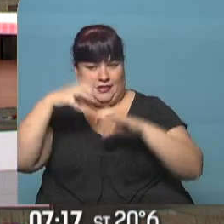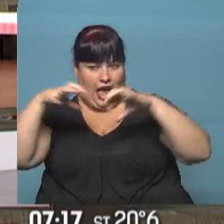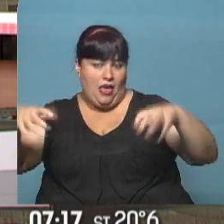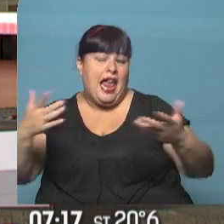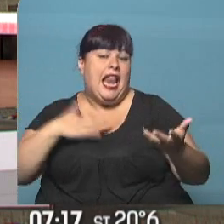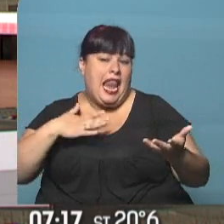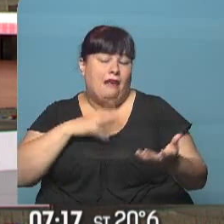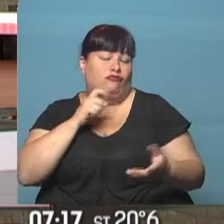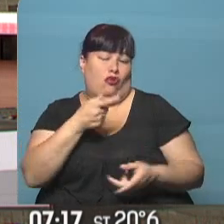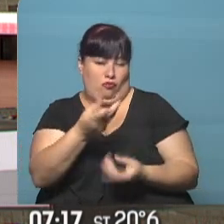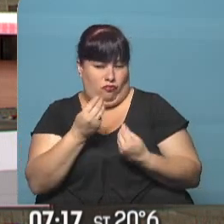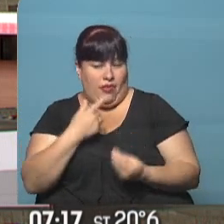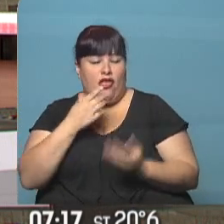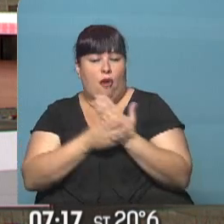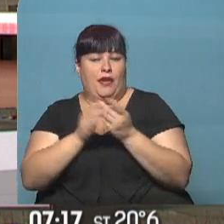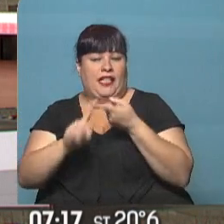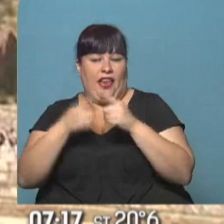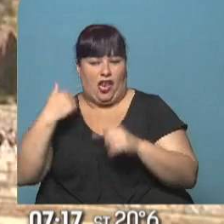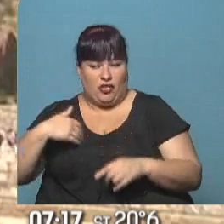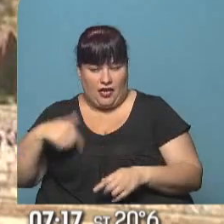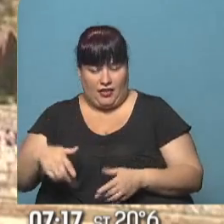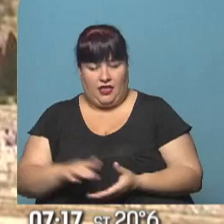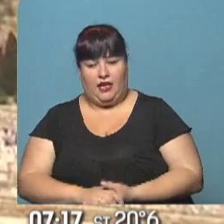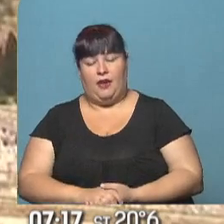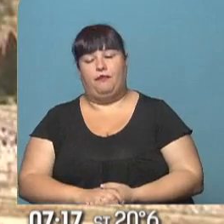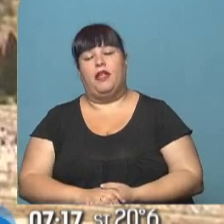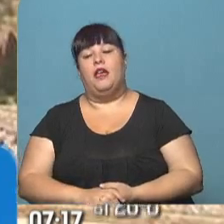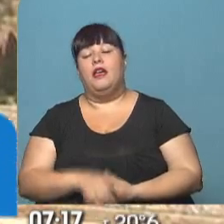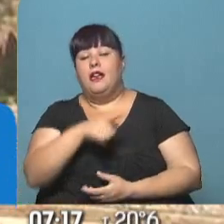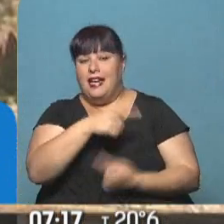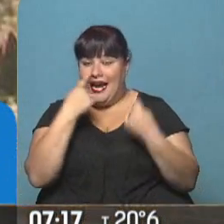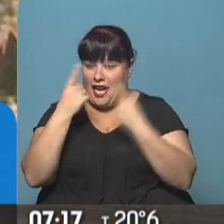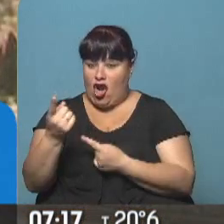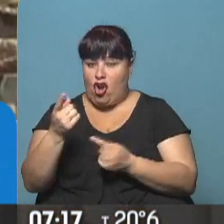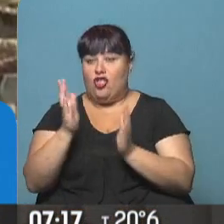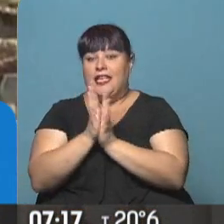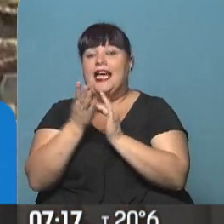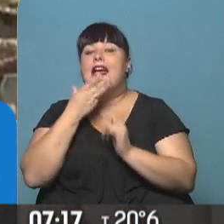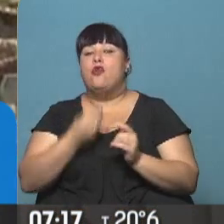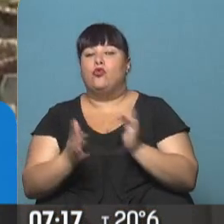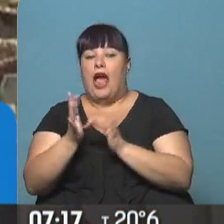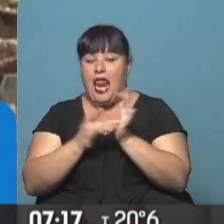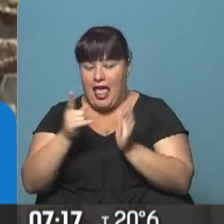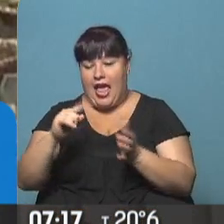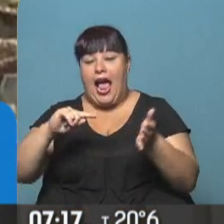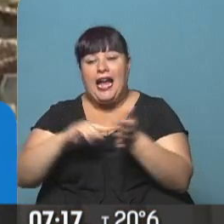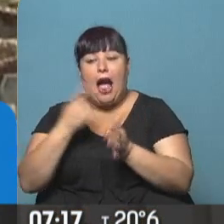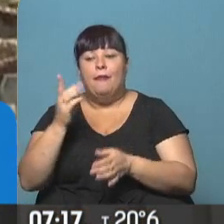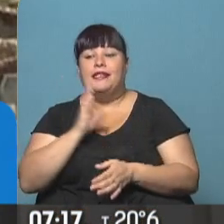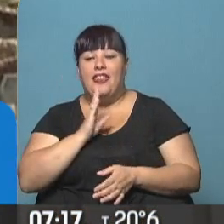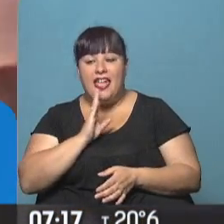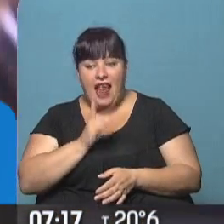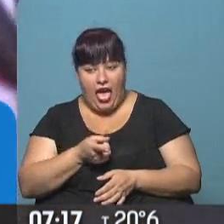la situación de Trump, dijo Cancillería Argentina. Al reconocer a la ciudad santa de Jerusalén como capital